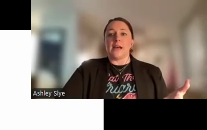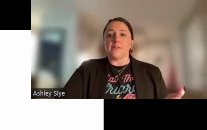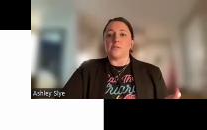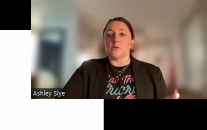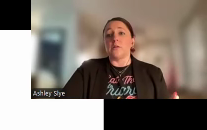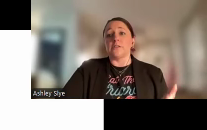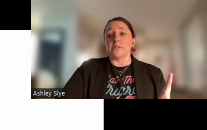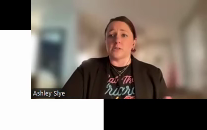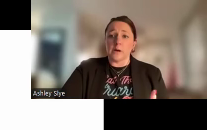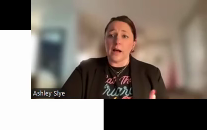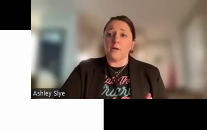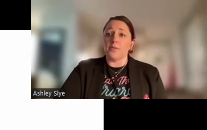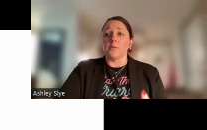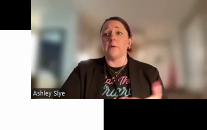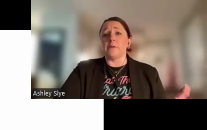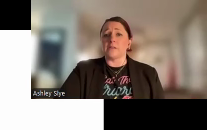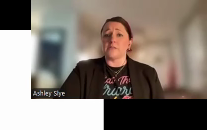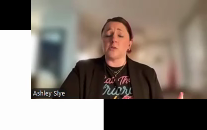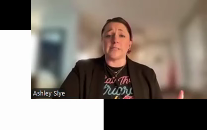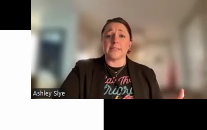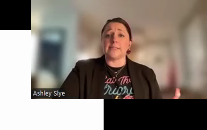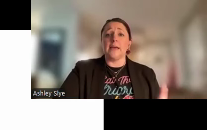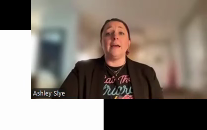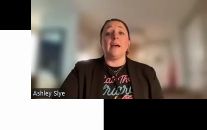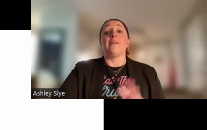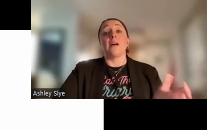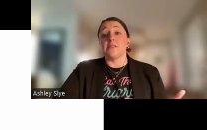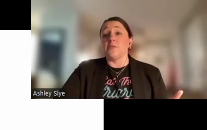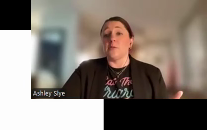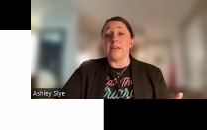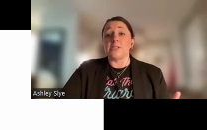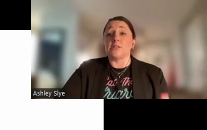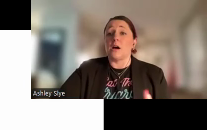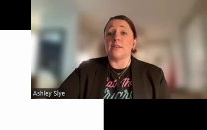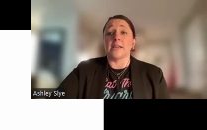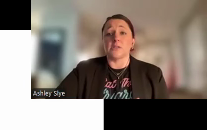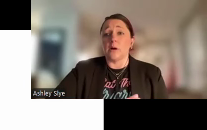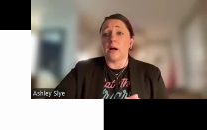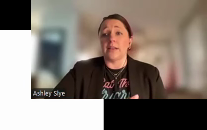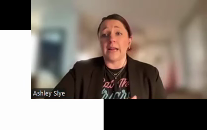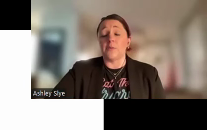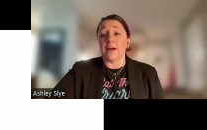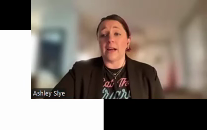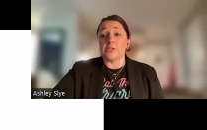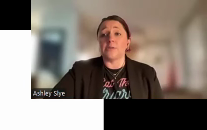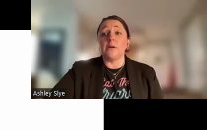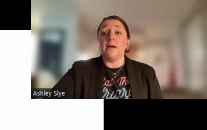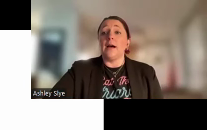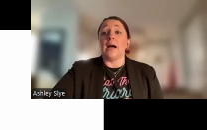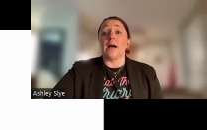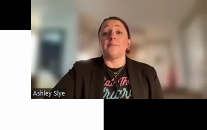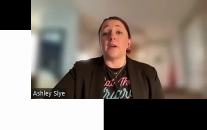esto. Otra opción, es decir, parece ser que no has tenido control sobre tu salud sexual o